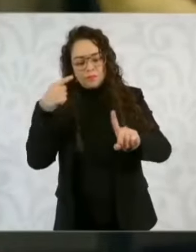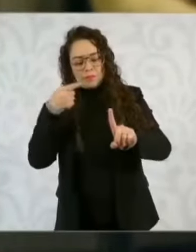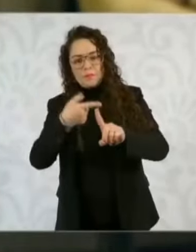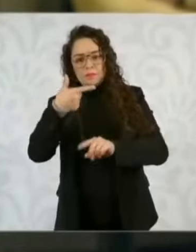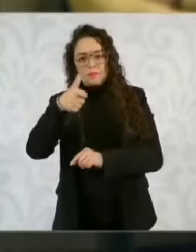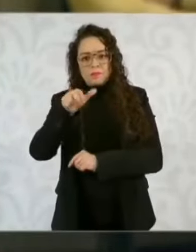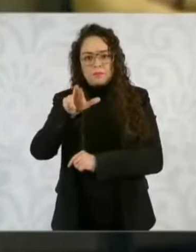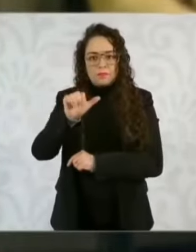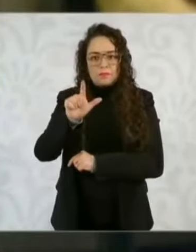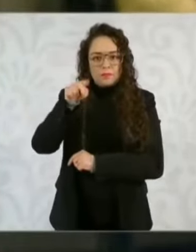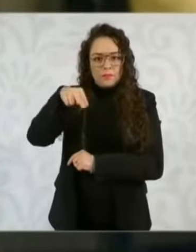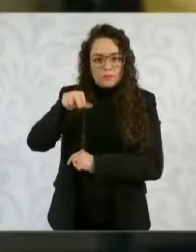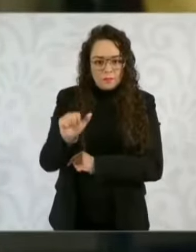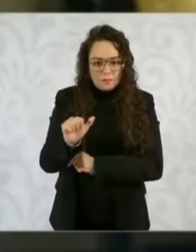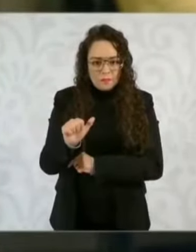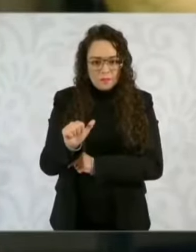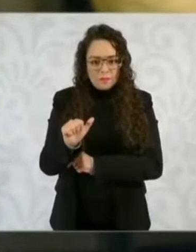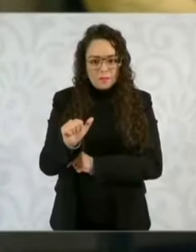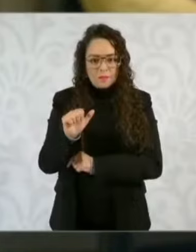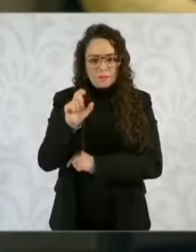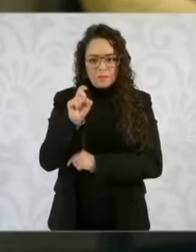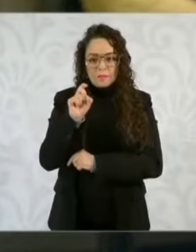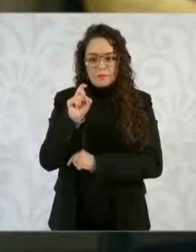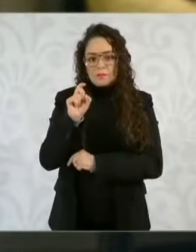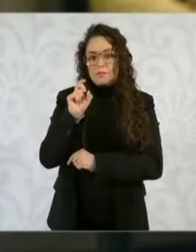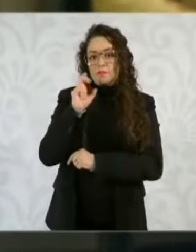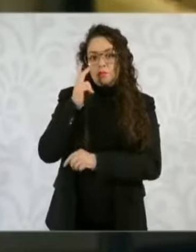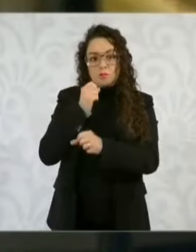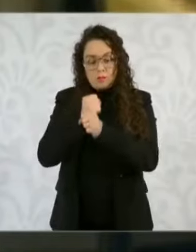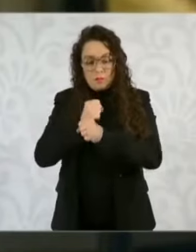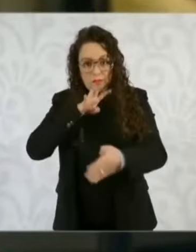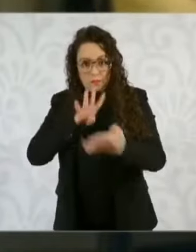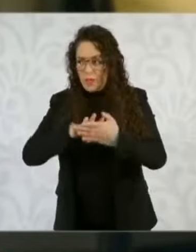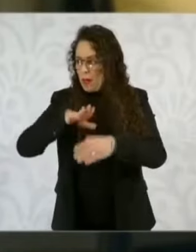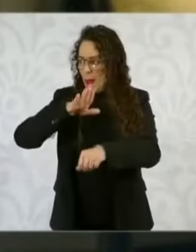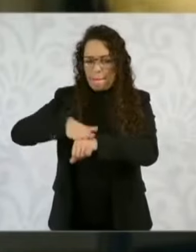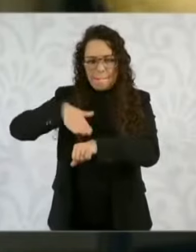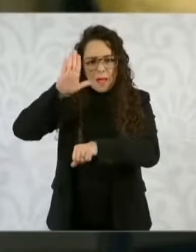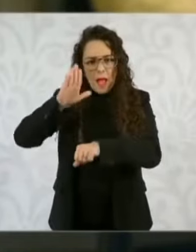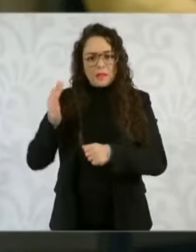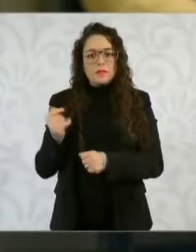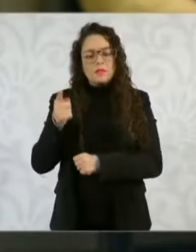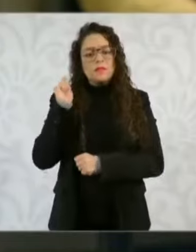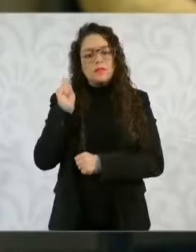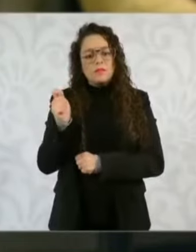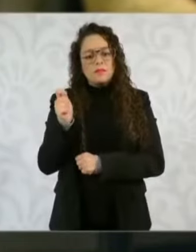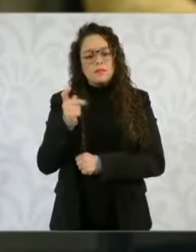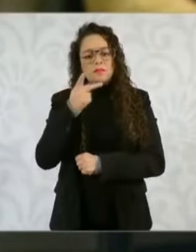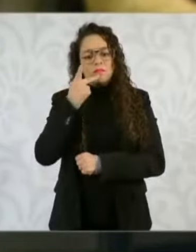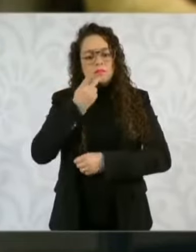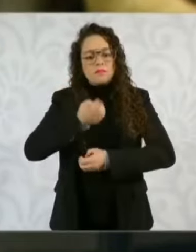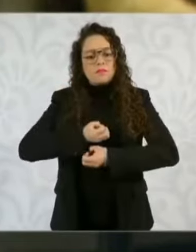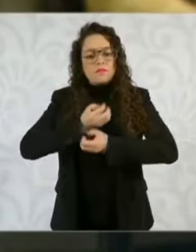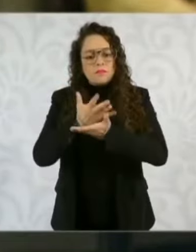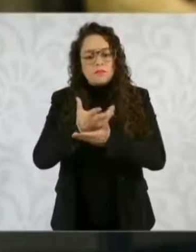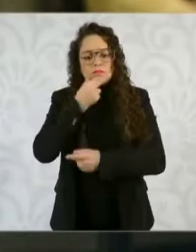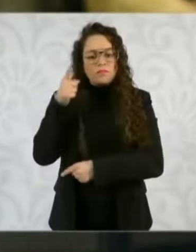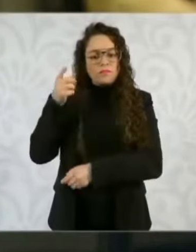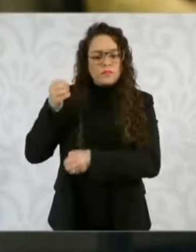sentencia histórica de más de 38 años de prisión, incluso este comentario que hace el